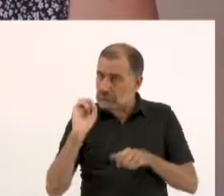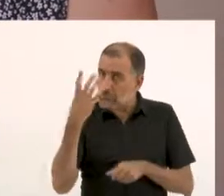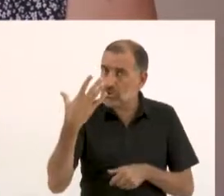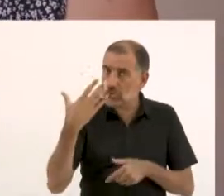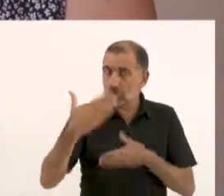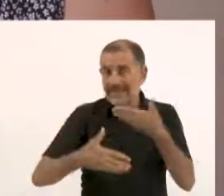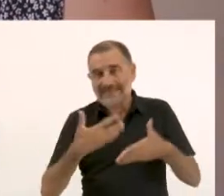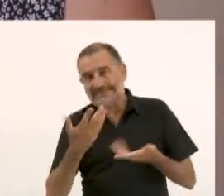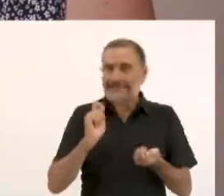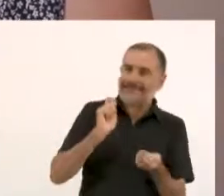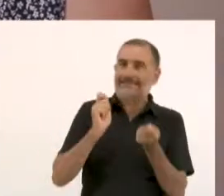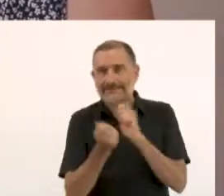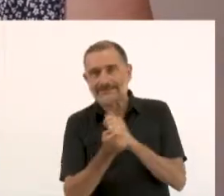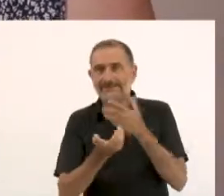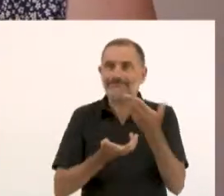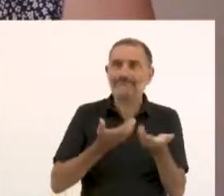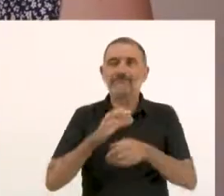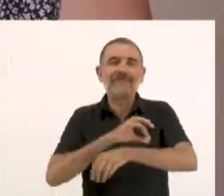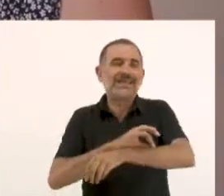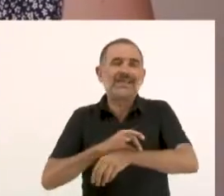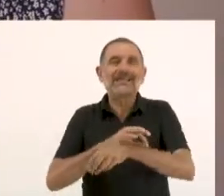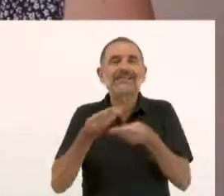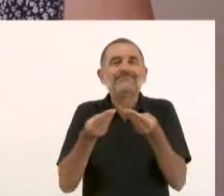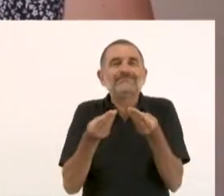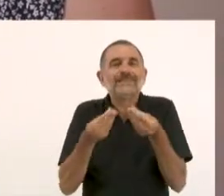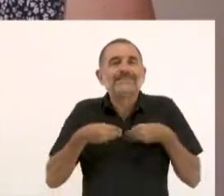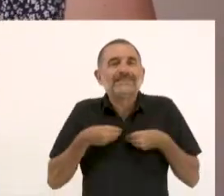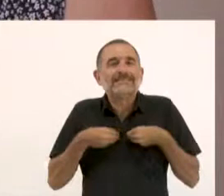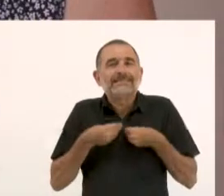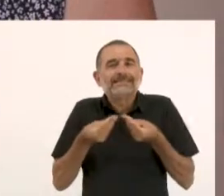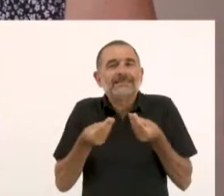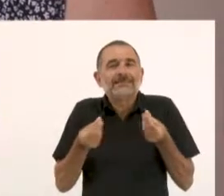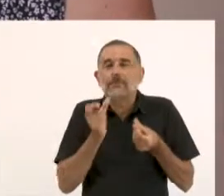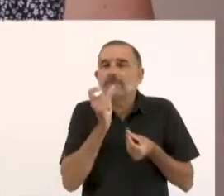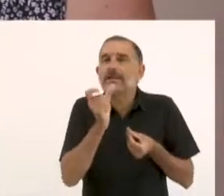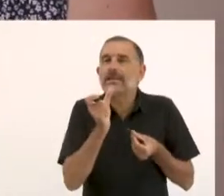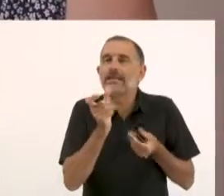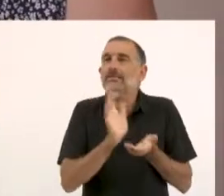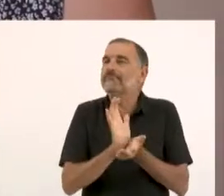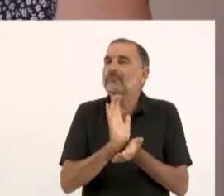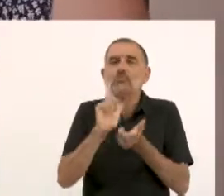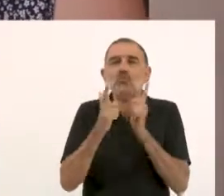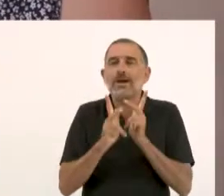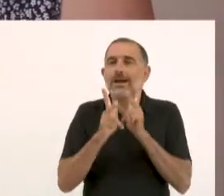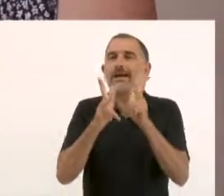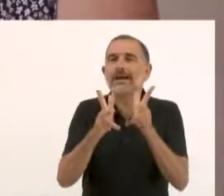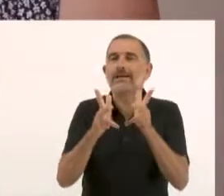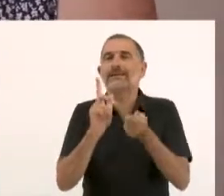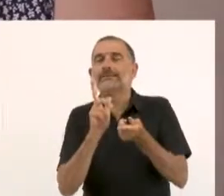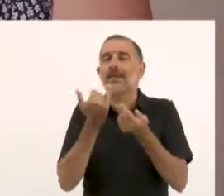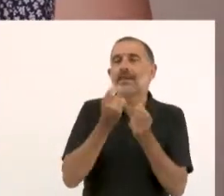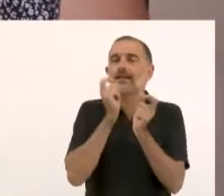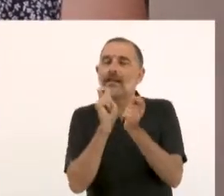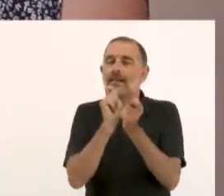se los menciona como restos sensibles, ¿sí? Se está tratando incluso de cambiar la terminología, de referirse a estos restos como restos de lo